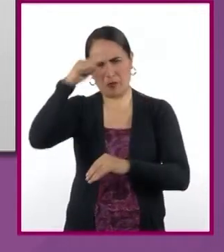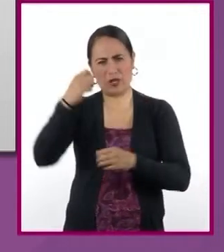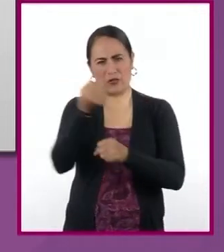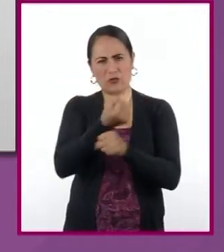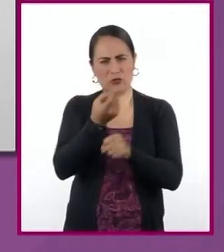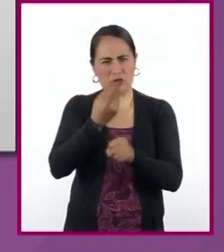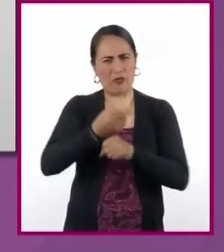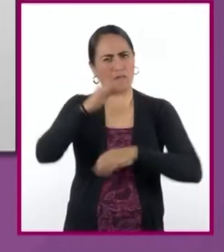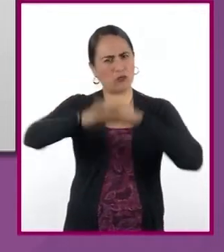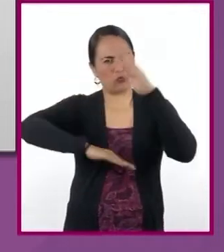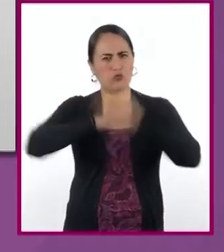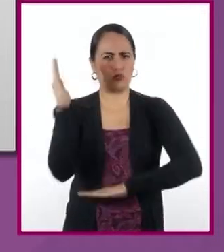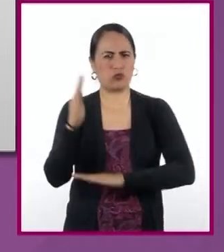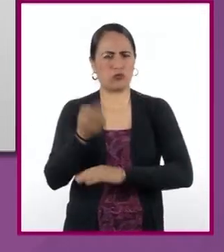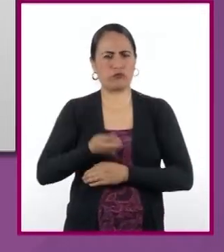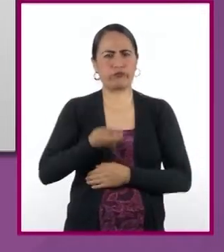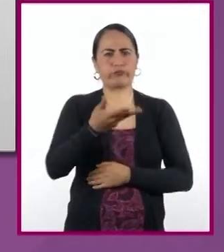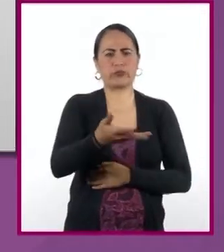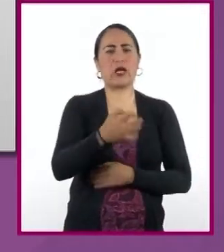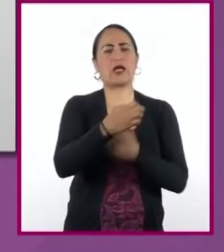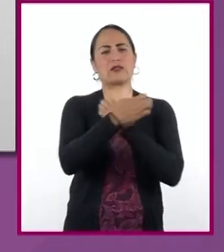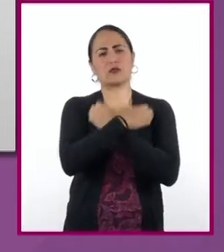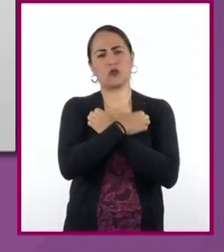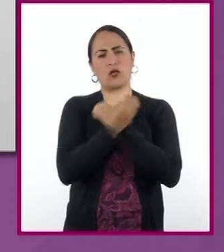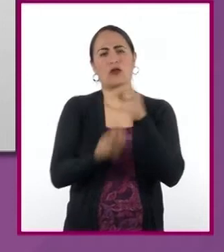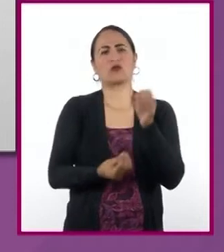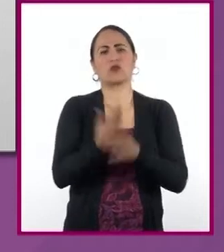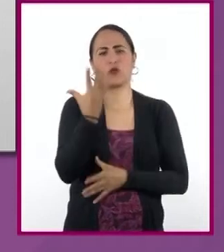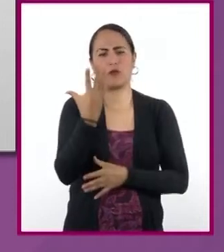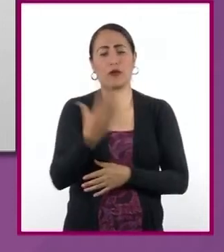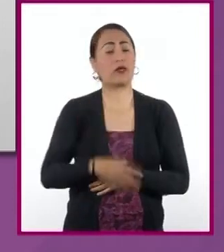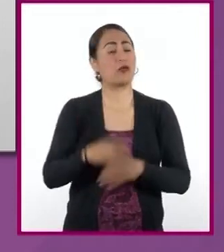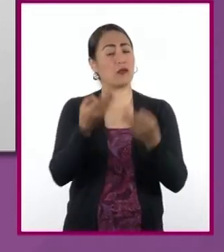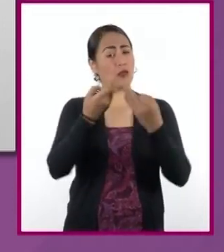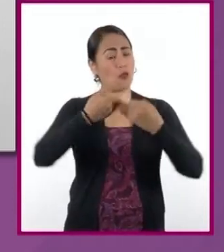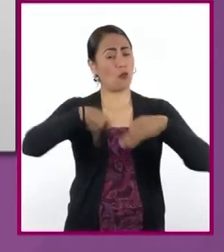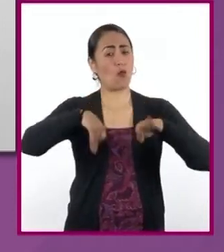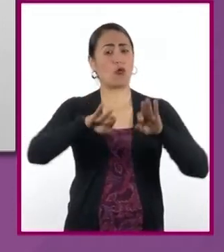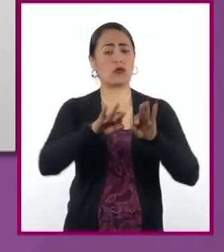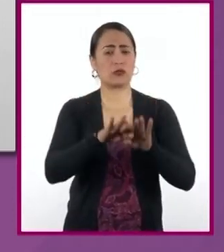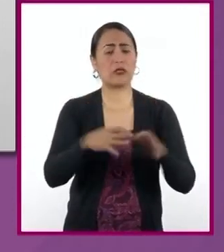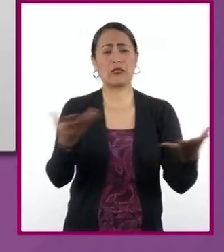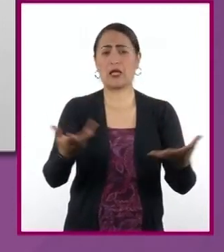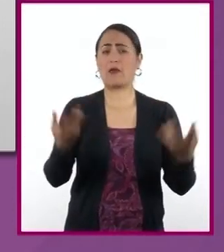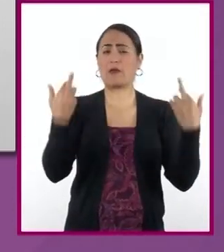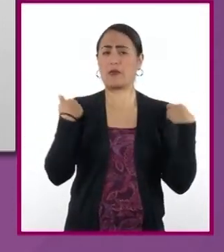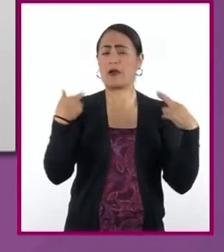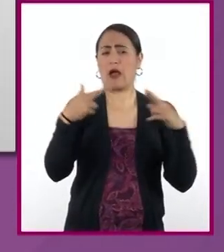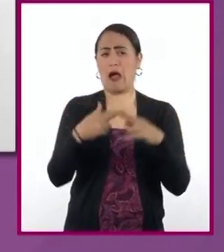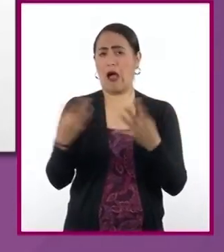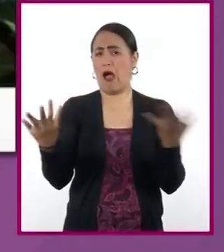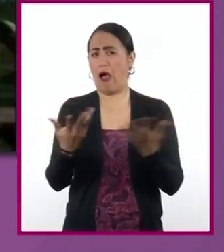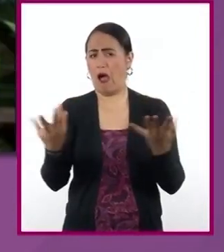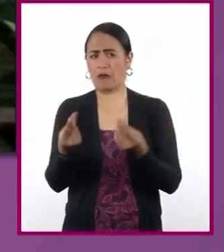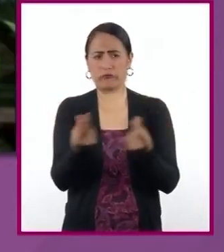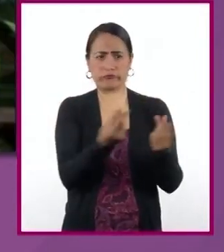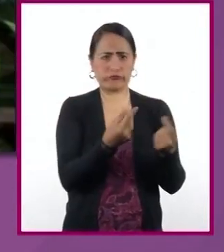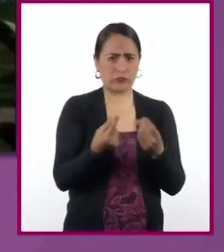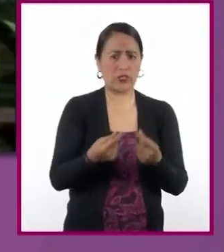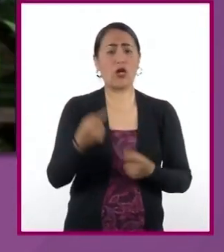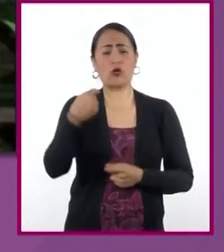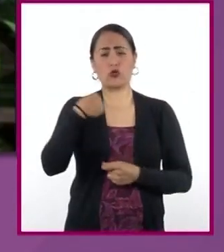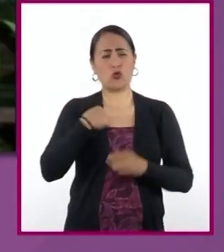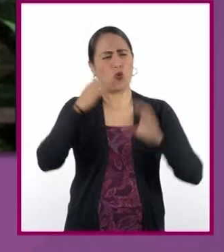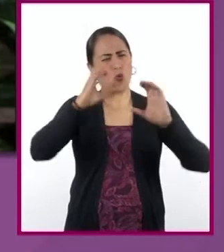sociedad, denominado Escuela Nueva, en el que es muy importante la labor activa de los docentes. Cuidé el